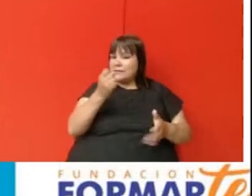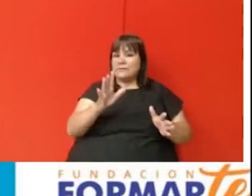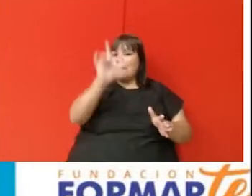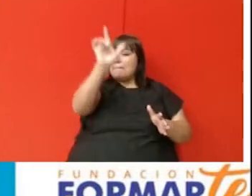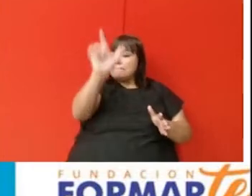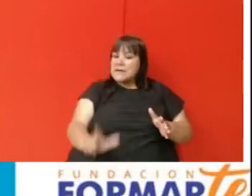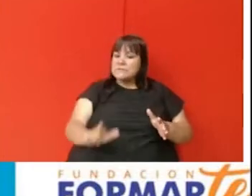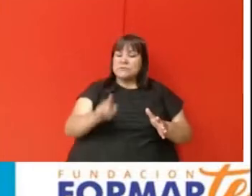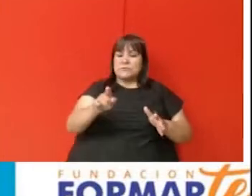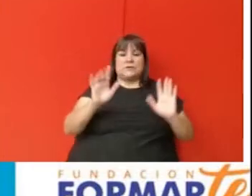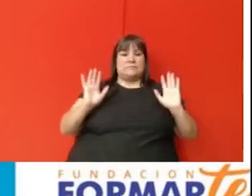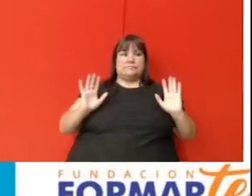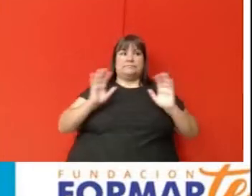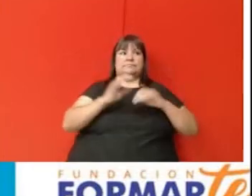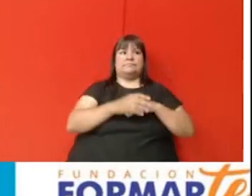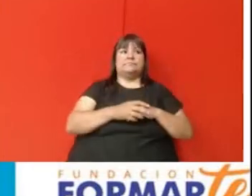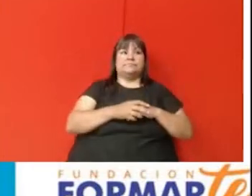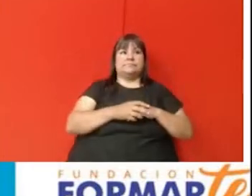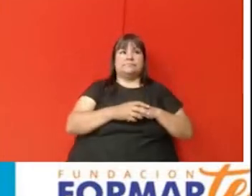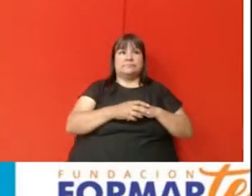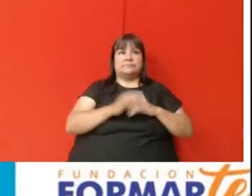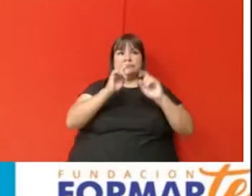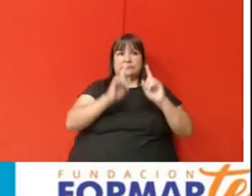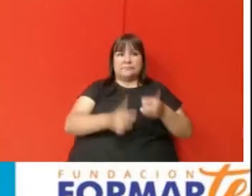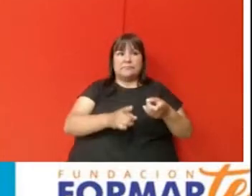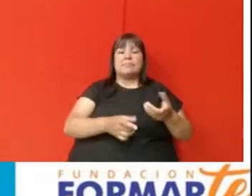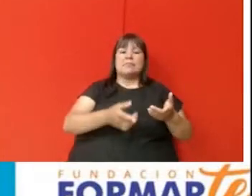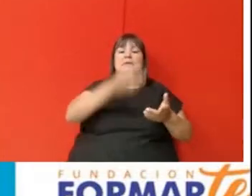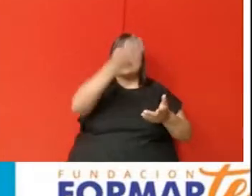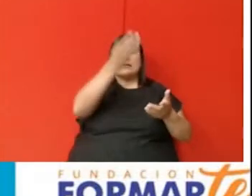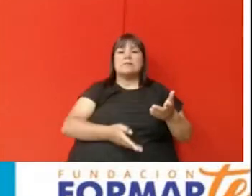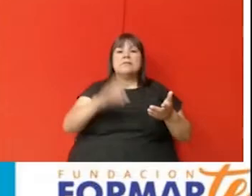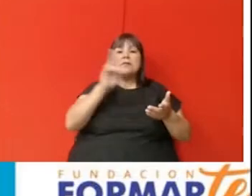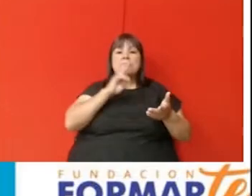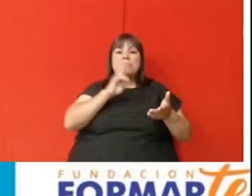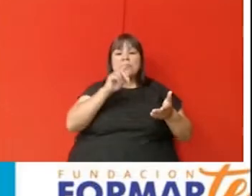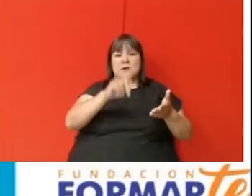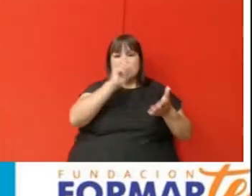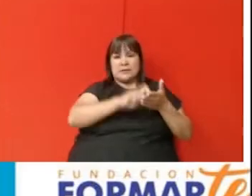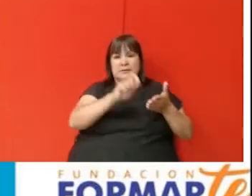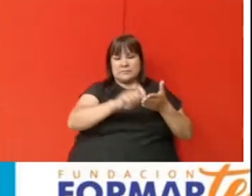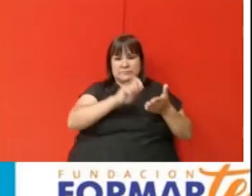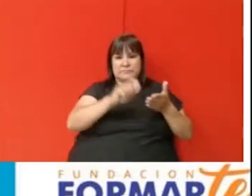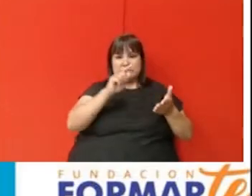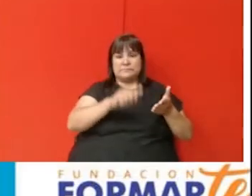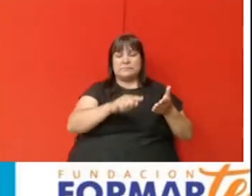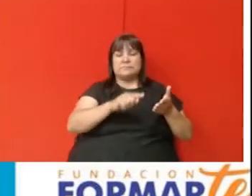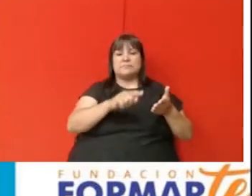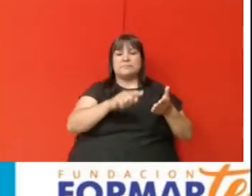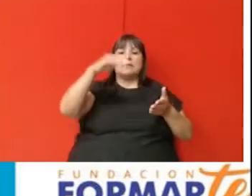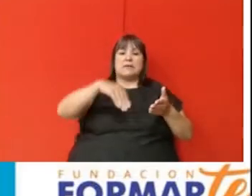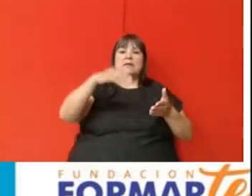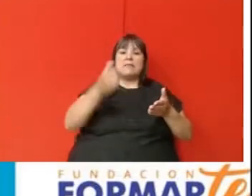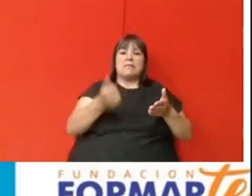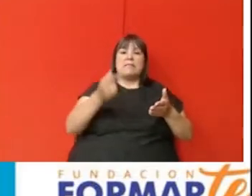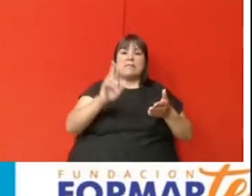Persona. Hay una autora que muchos seguramente lo conocen, a mí me faltó Martínez Rodríguez, en realidad María Teresa Martínez